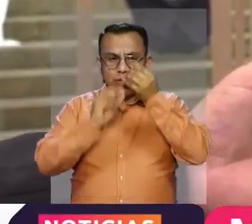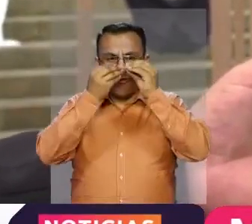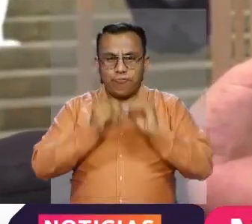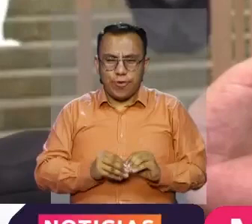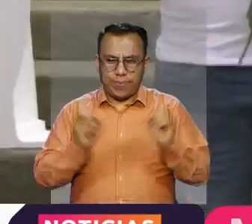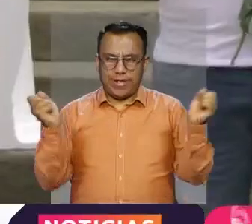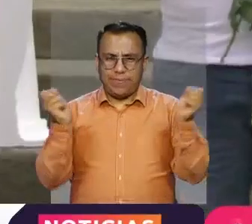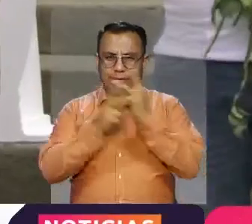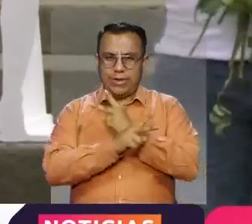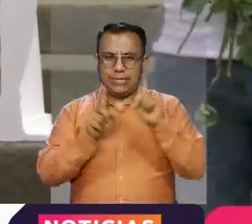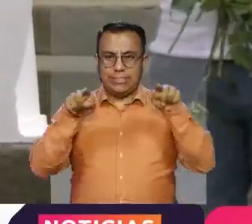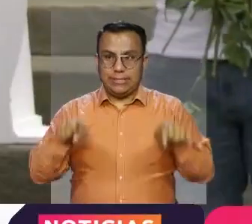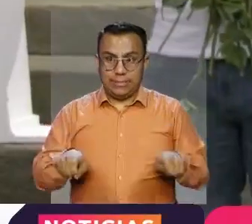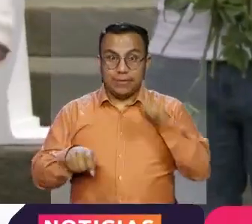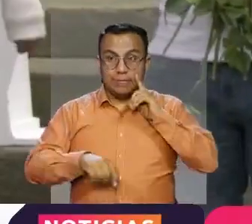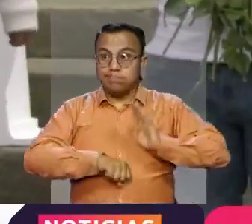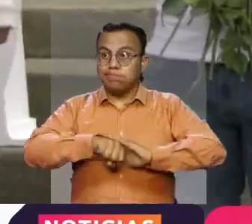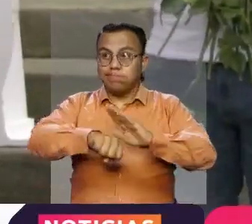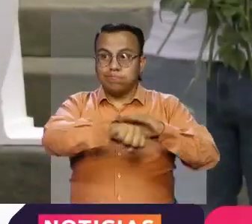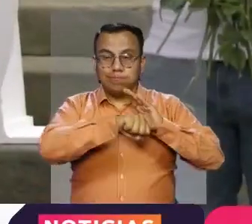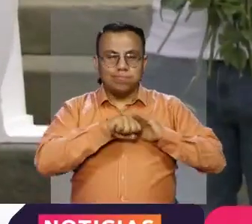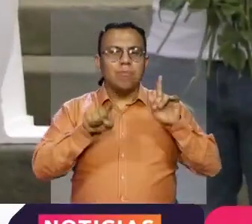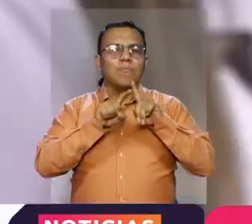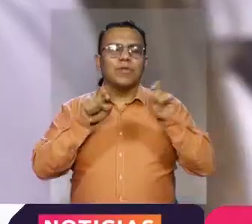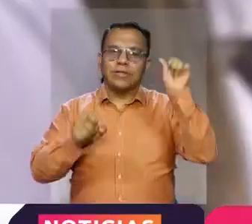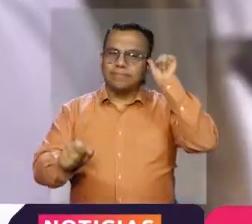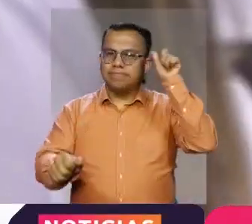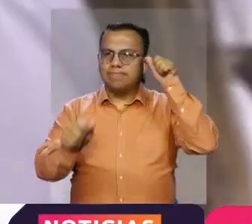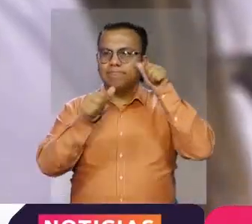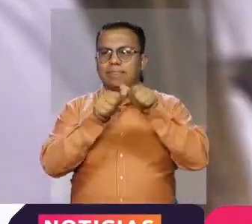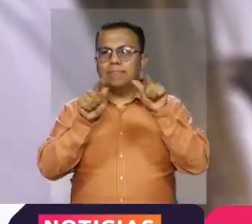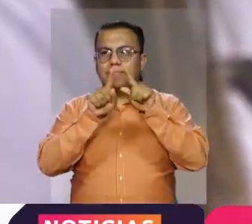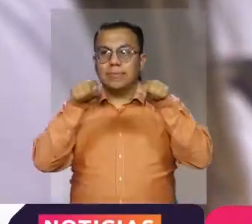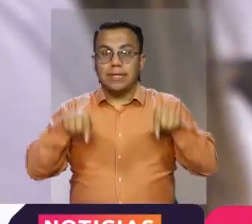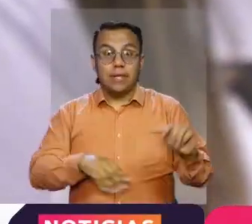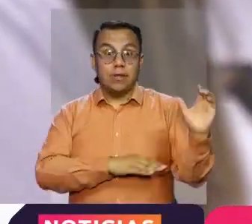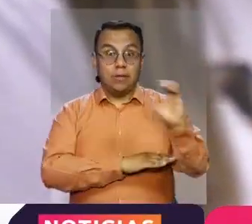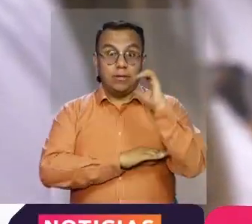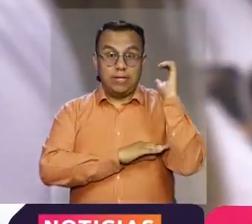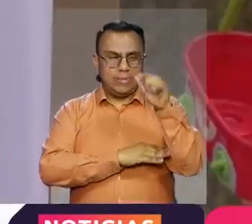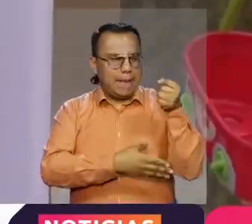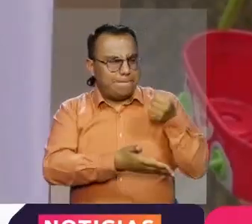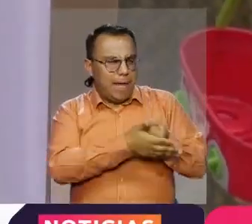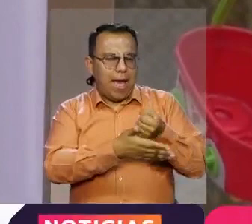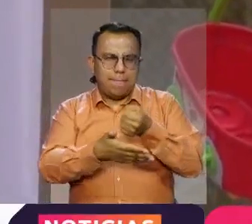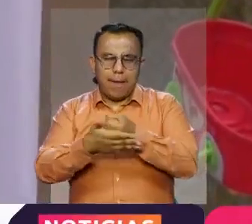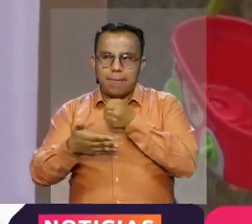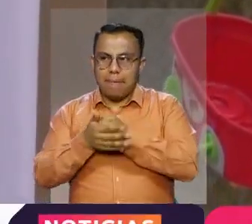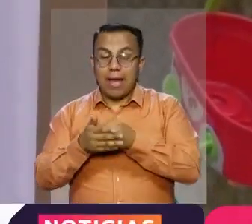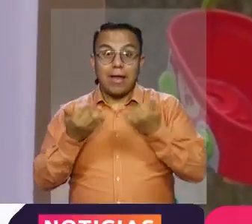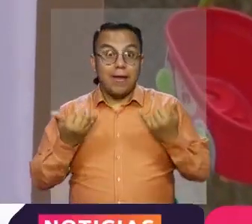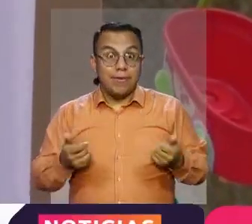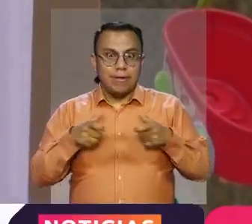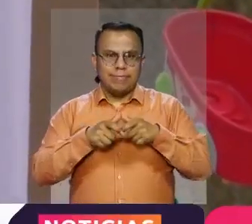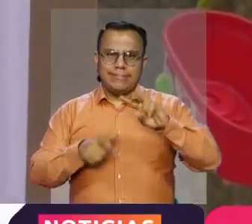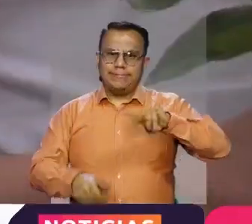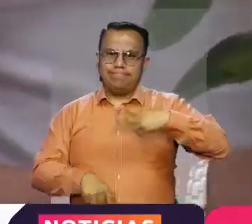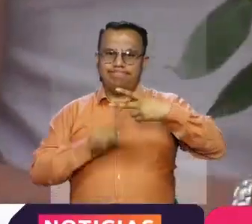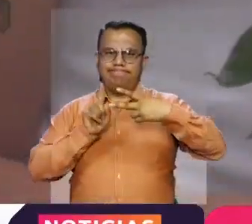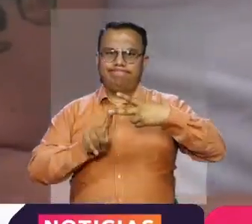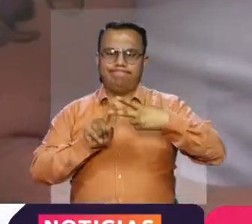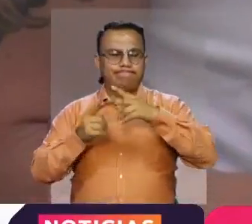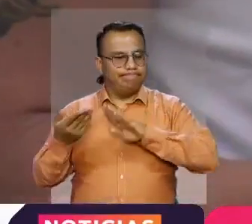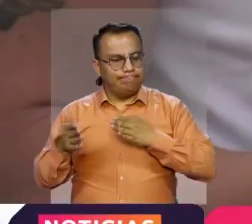de violencia. Este es el llamado y el propósito de la conmemoración, pues en el país los siniestros viales se han convertido en la segunda causa de